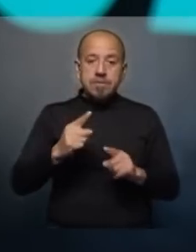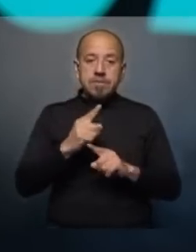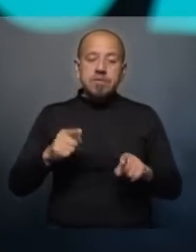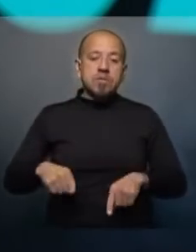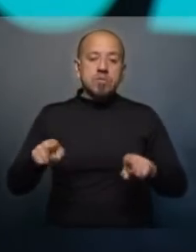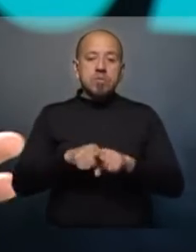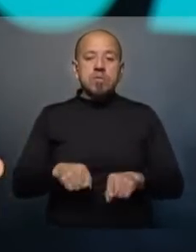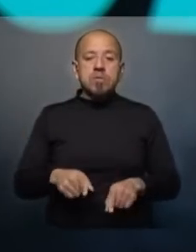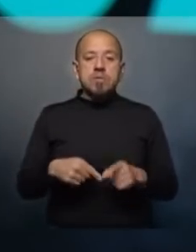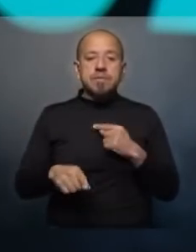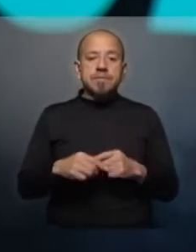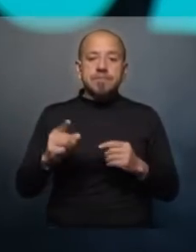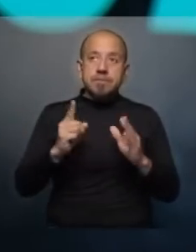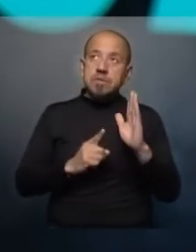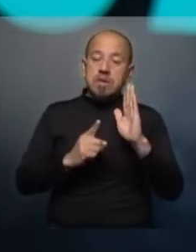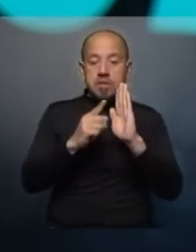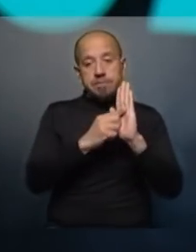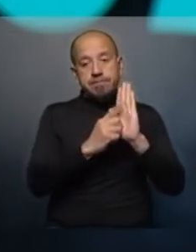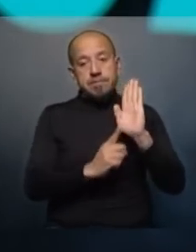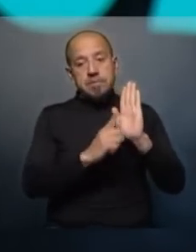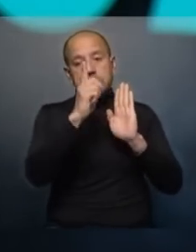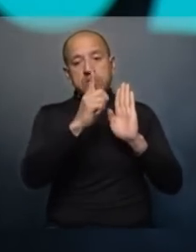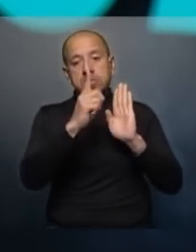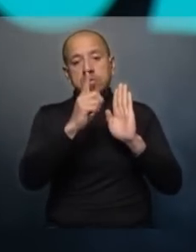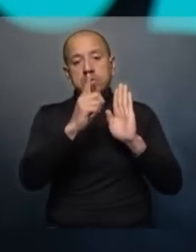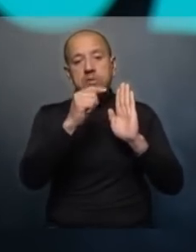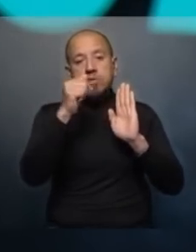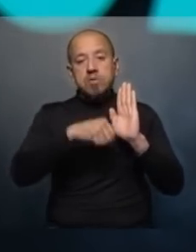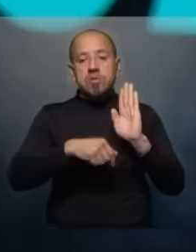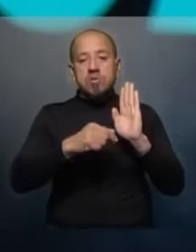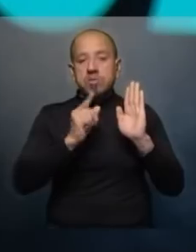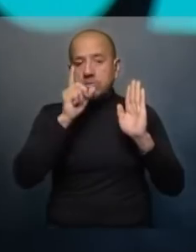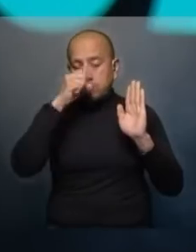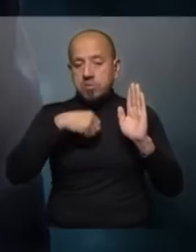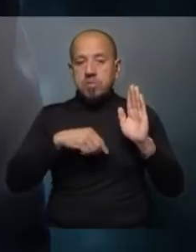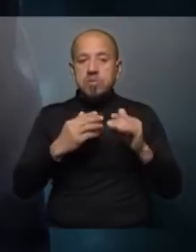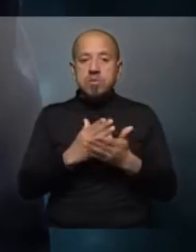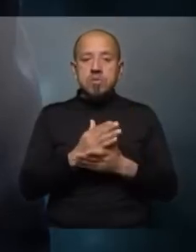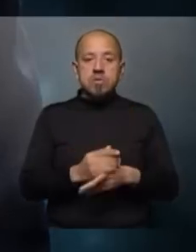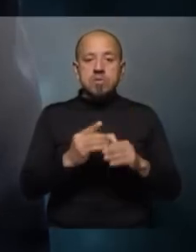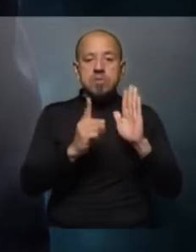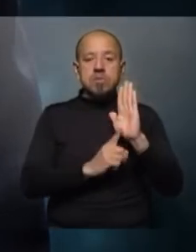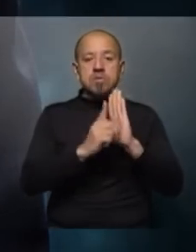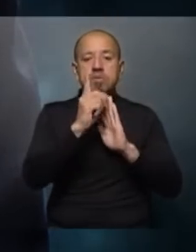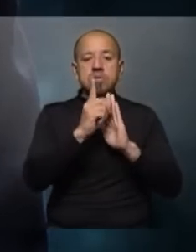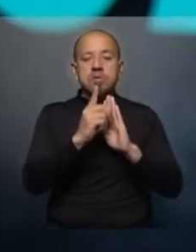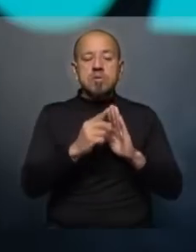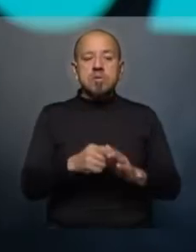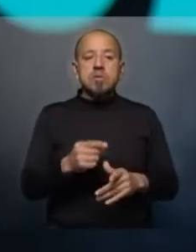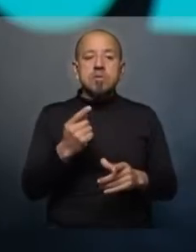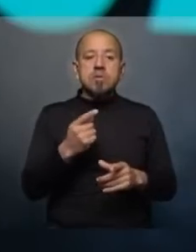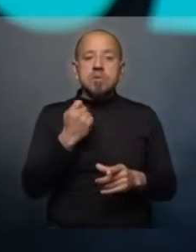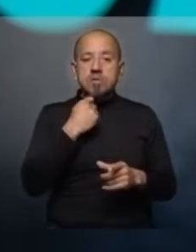país no es lo mismo el norte este del interior del país que la capital siempre relegado el norte o no tanto ahora y